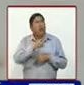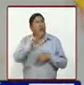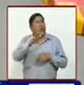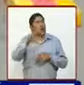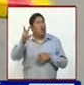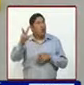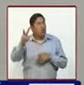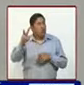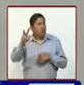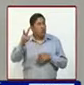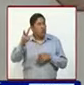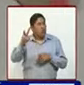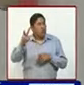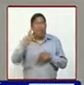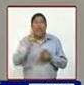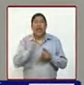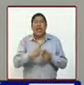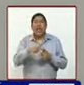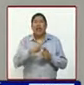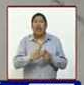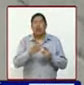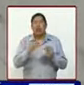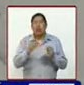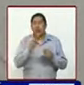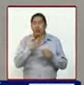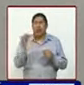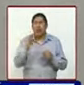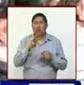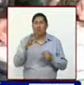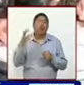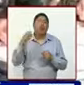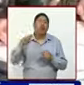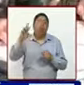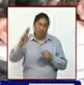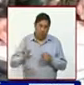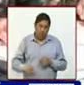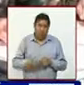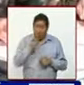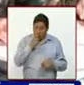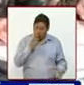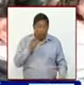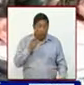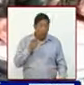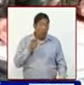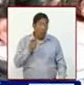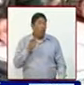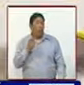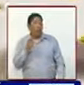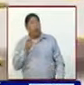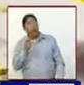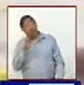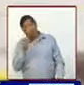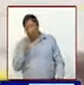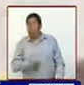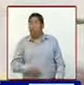252 kilos con 400 gramos. Marihuana,